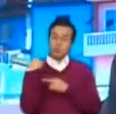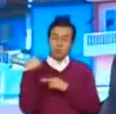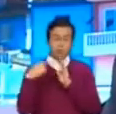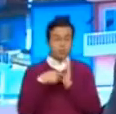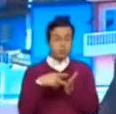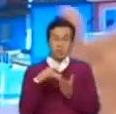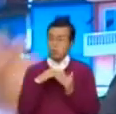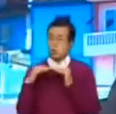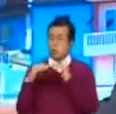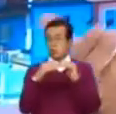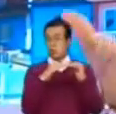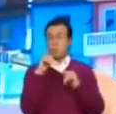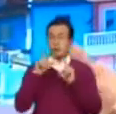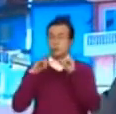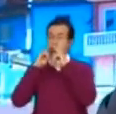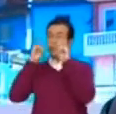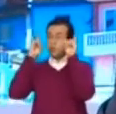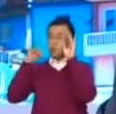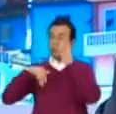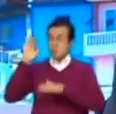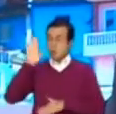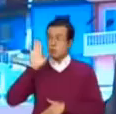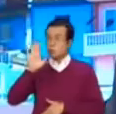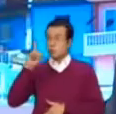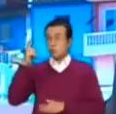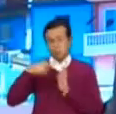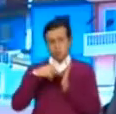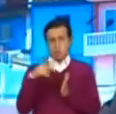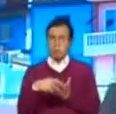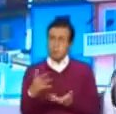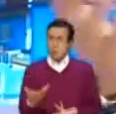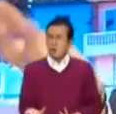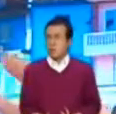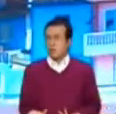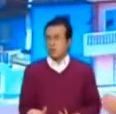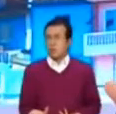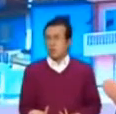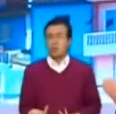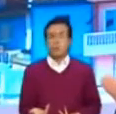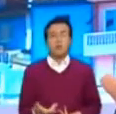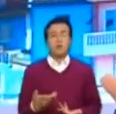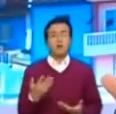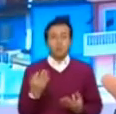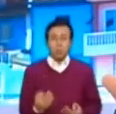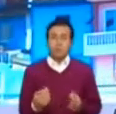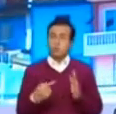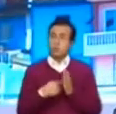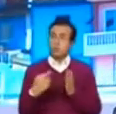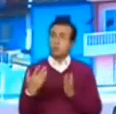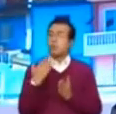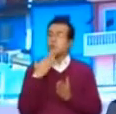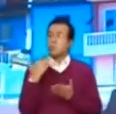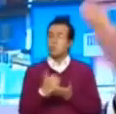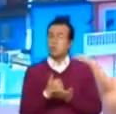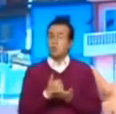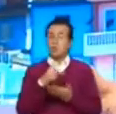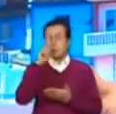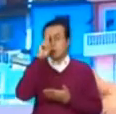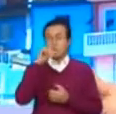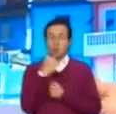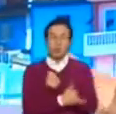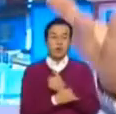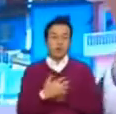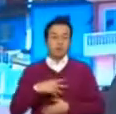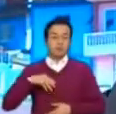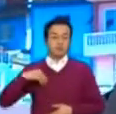tributar por igual, y los que más tienen, evidentemente, tienen que tributar más. Al haber este tipo de mecanismos, lo que se está haciendo es evitar